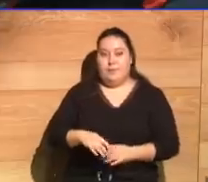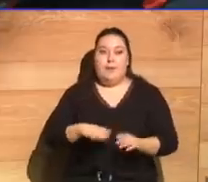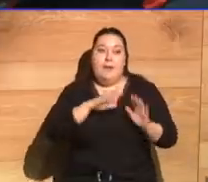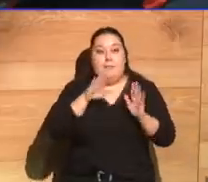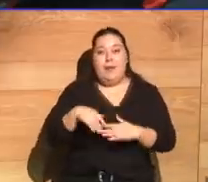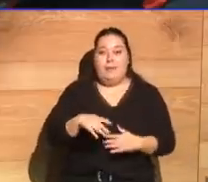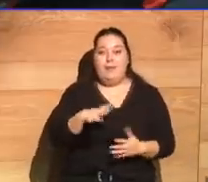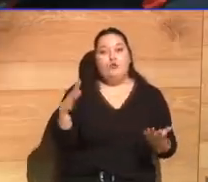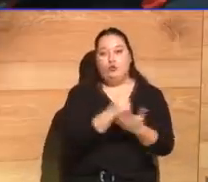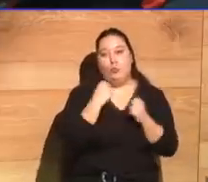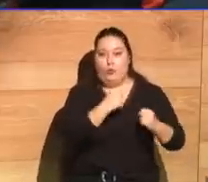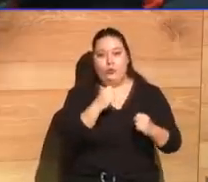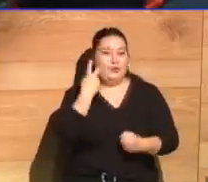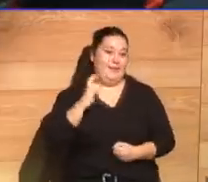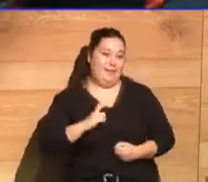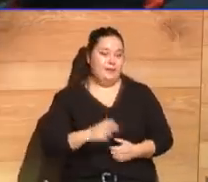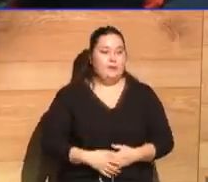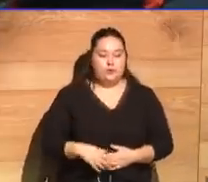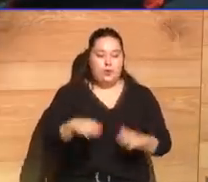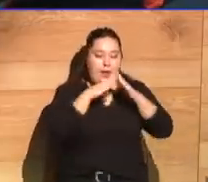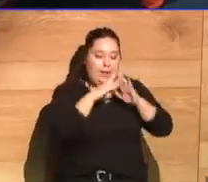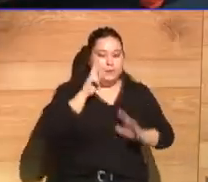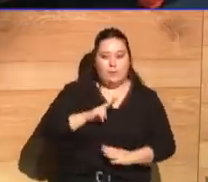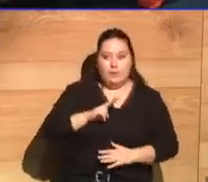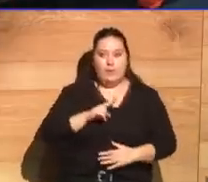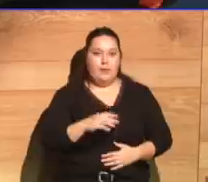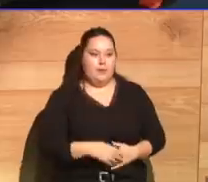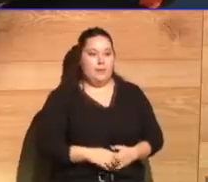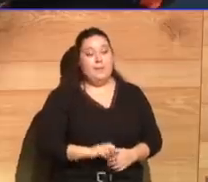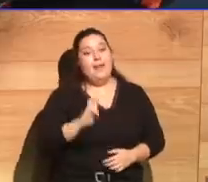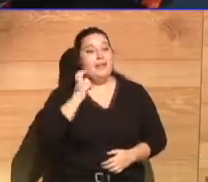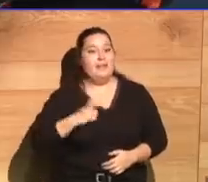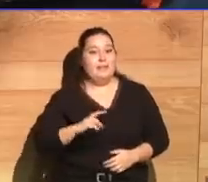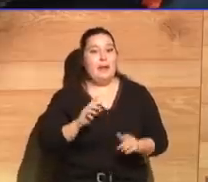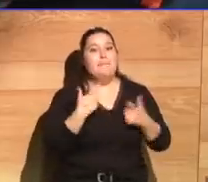Trencita esto. Estaba lloviéndolo en casa y dije... Tepe Trencita, primera parte. Primera.